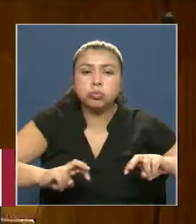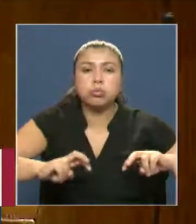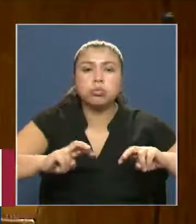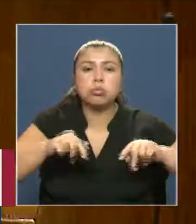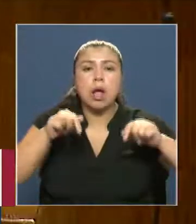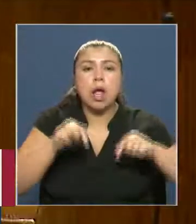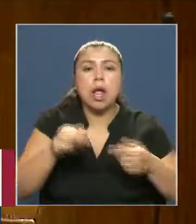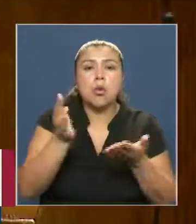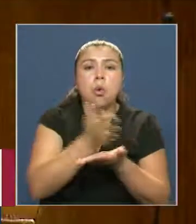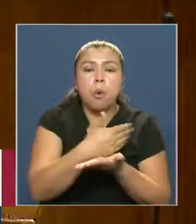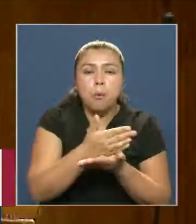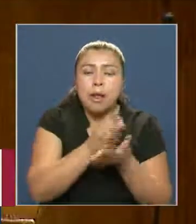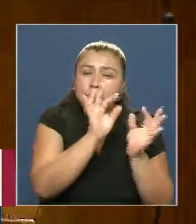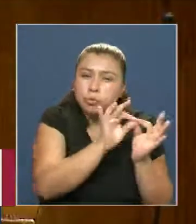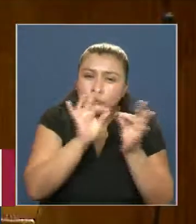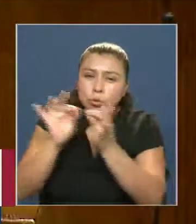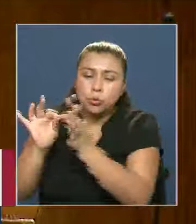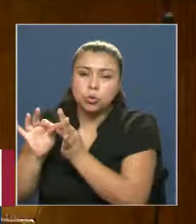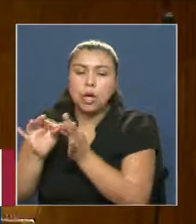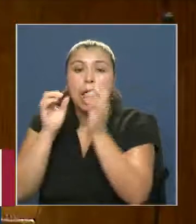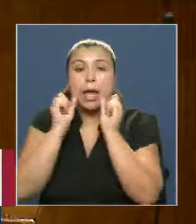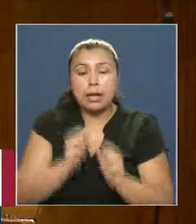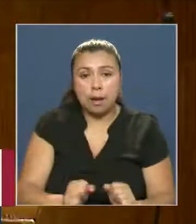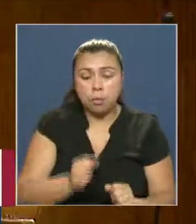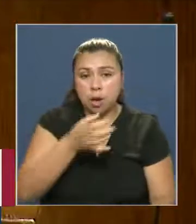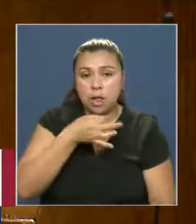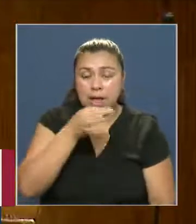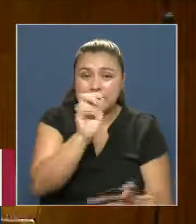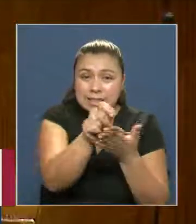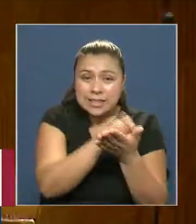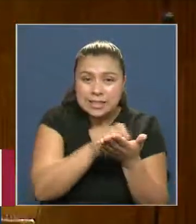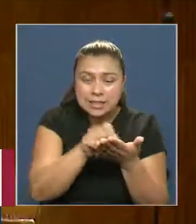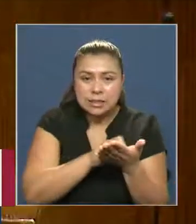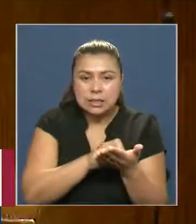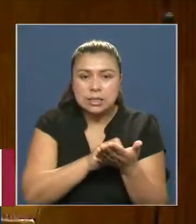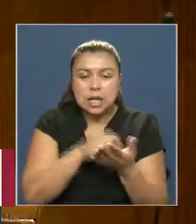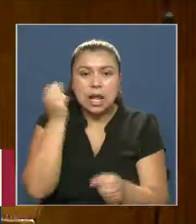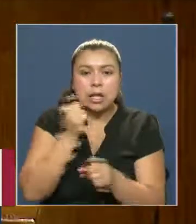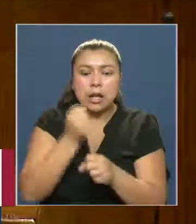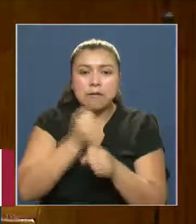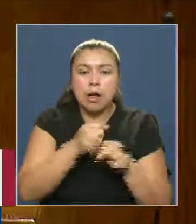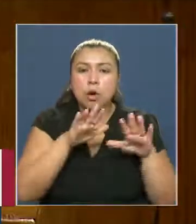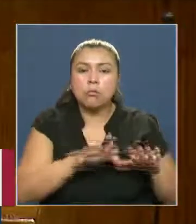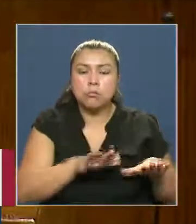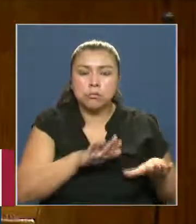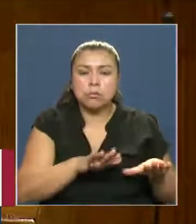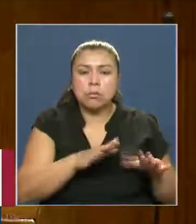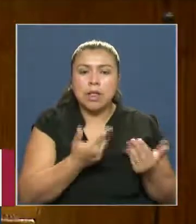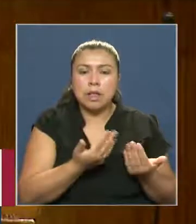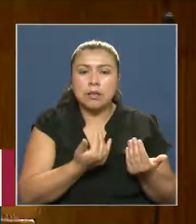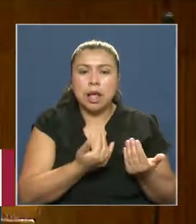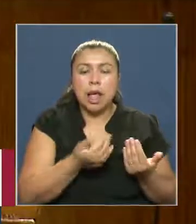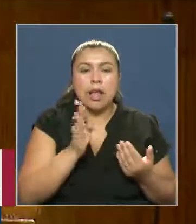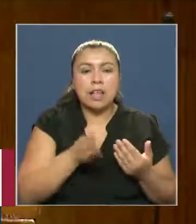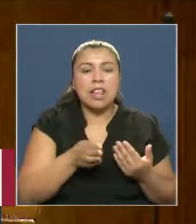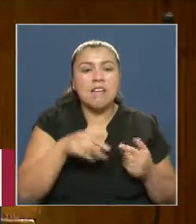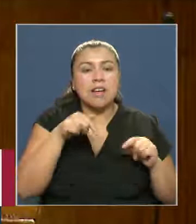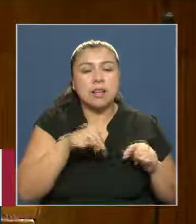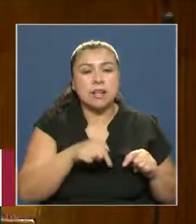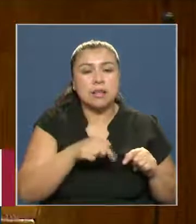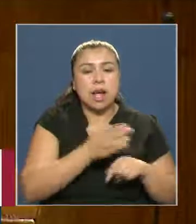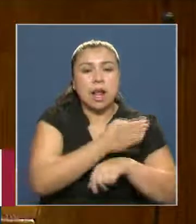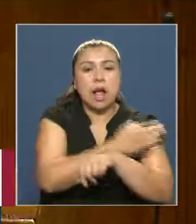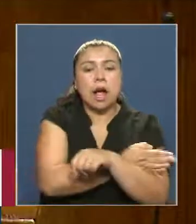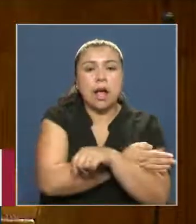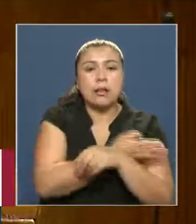en un plano detallado en que se deberá señalar y describir las obras de mitigación necesarias que deberán estar materializadas antes de